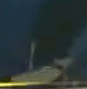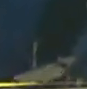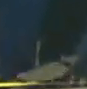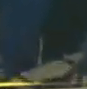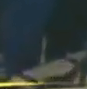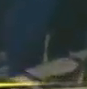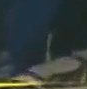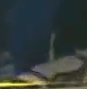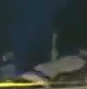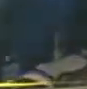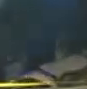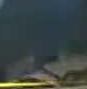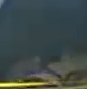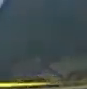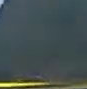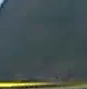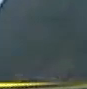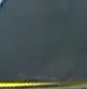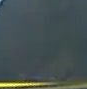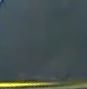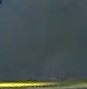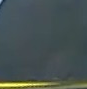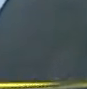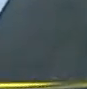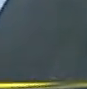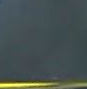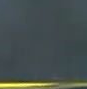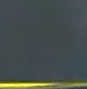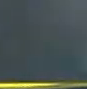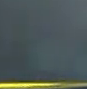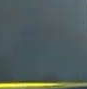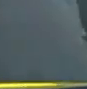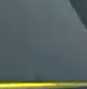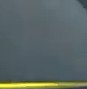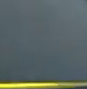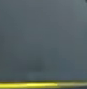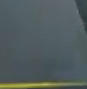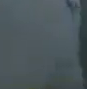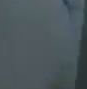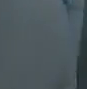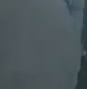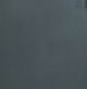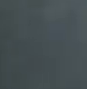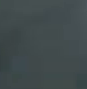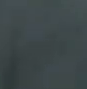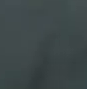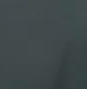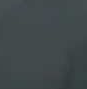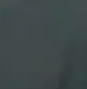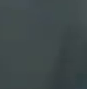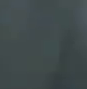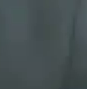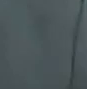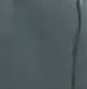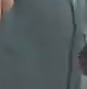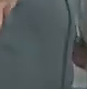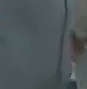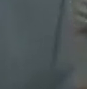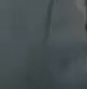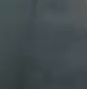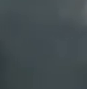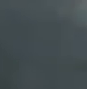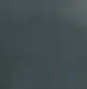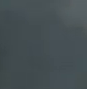diseñar estrategias que permitan contribuir con el desarrollo de la nación. Ahí vemos al presidente